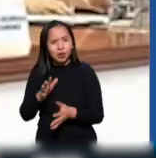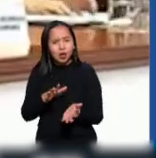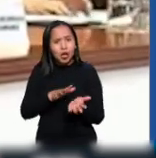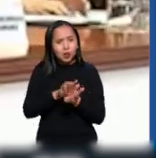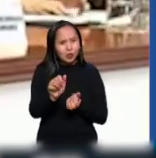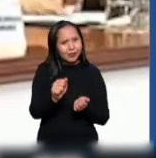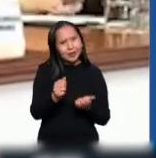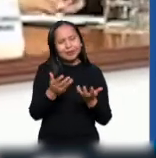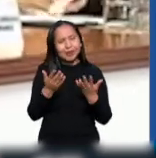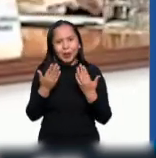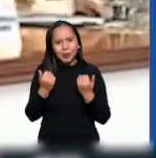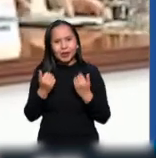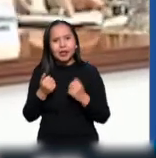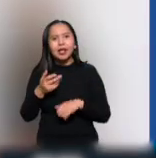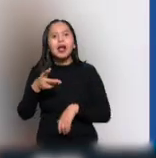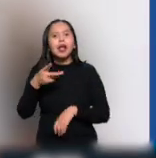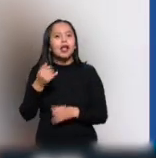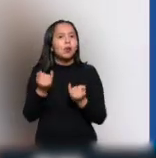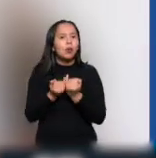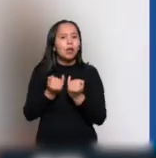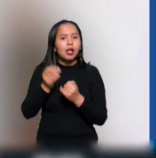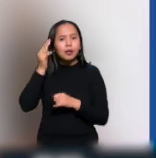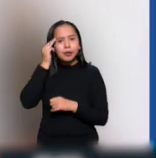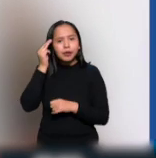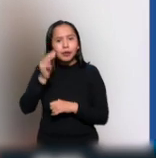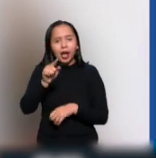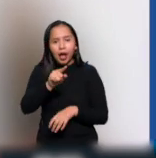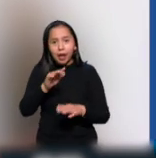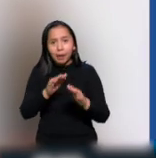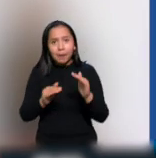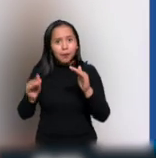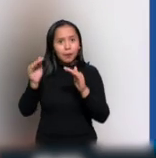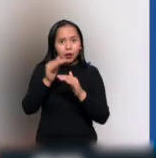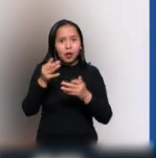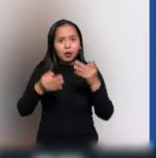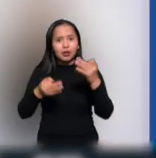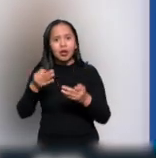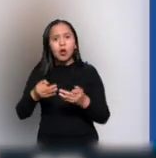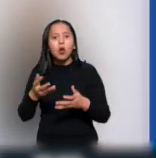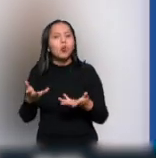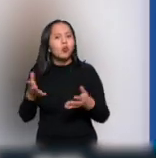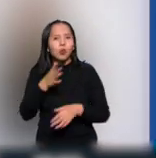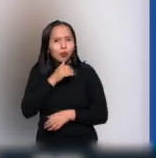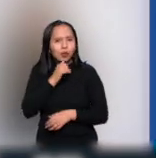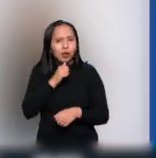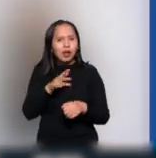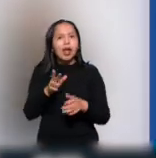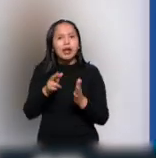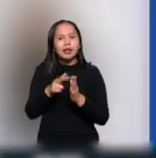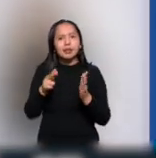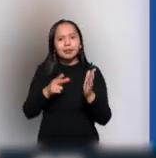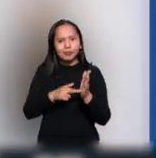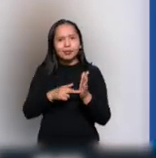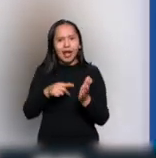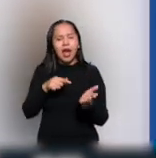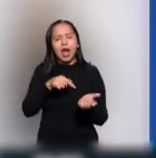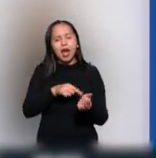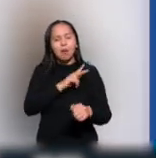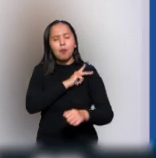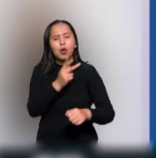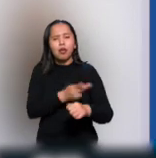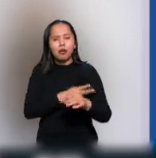constitucionales. También dijo que las y los ministros del máximo tribunal no pueden ser jueces y parte de la reforma al Poder Judicial.